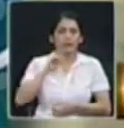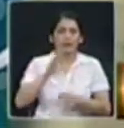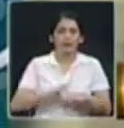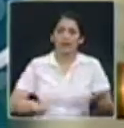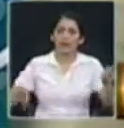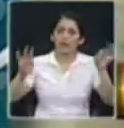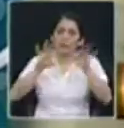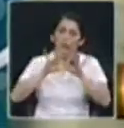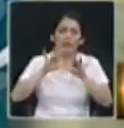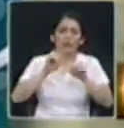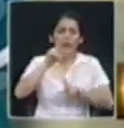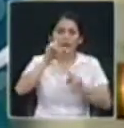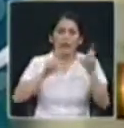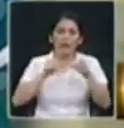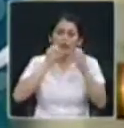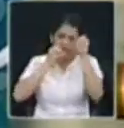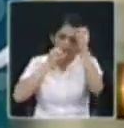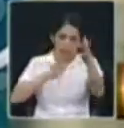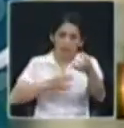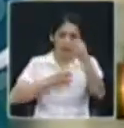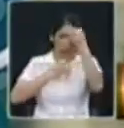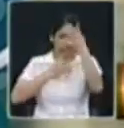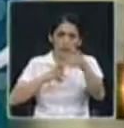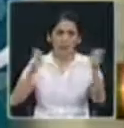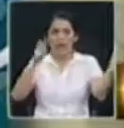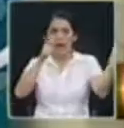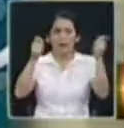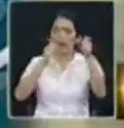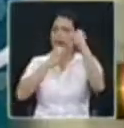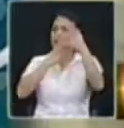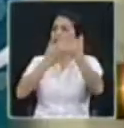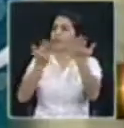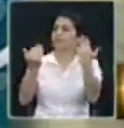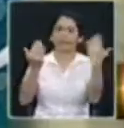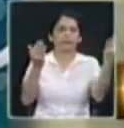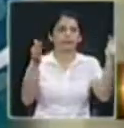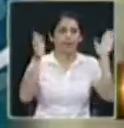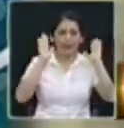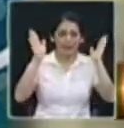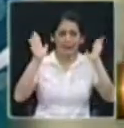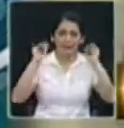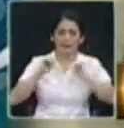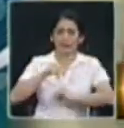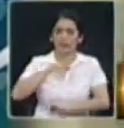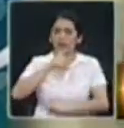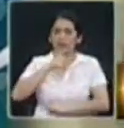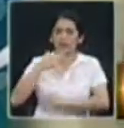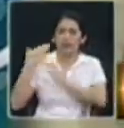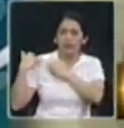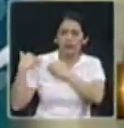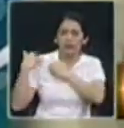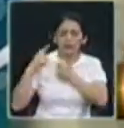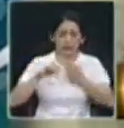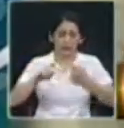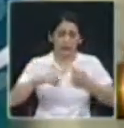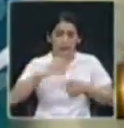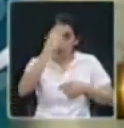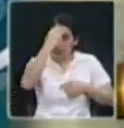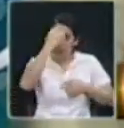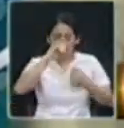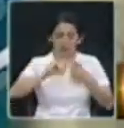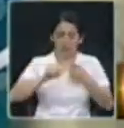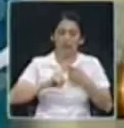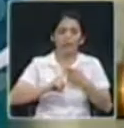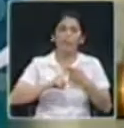de sensibilización a toda la comunidad educativa. ¿Quiénes conformamos la comunidad educativa? Padres, madres, profesores y